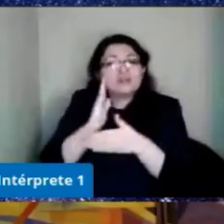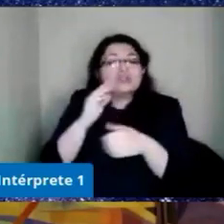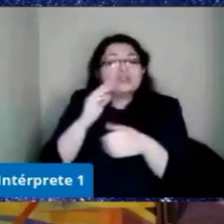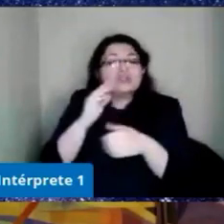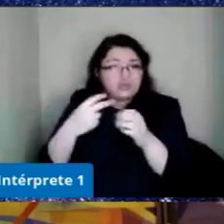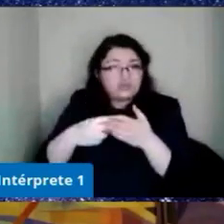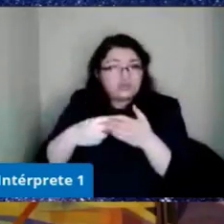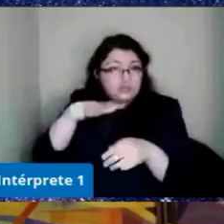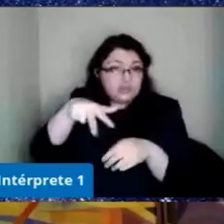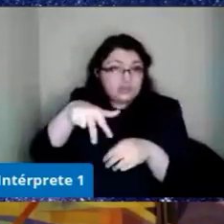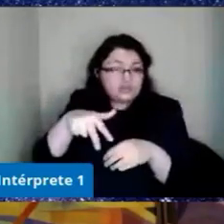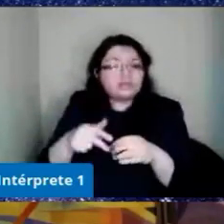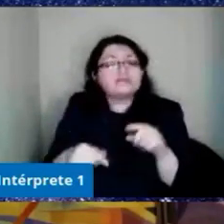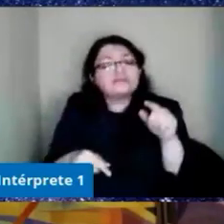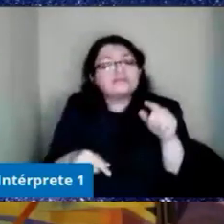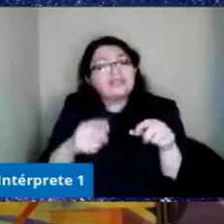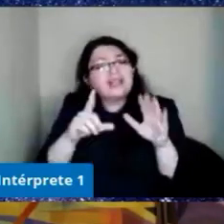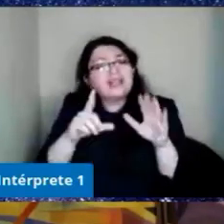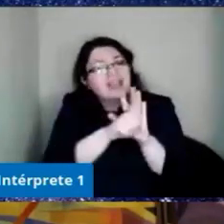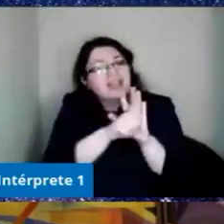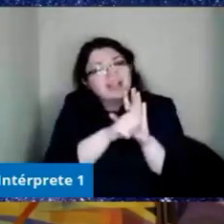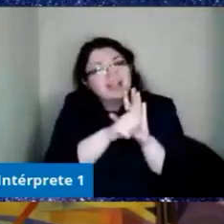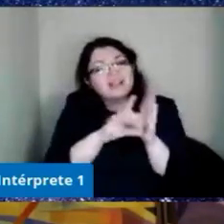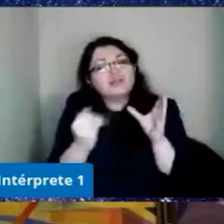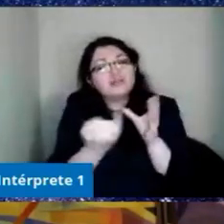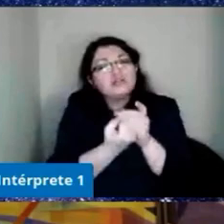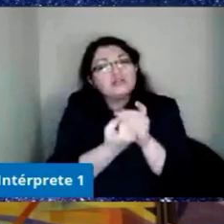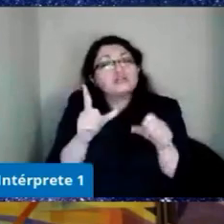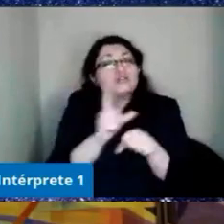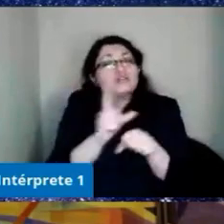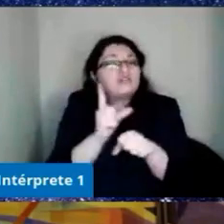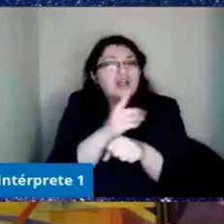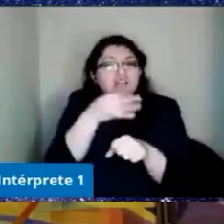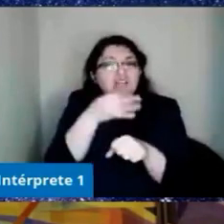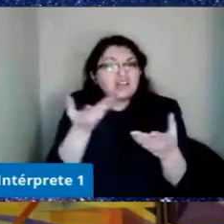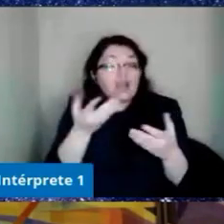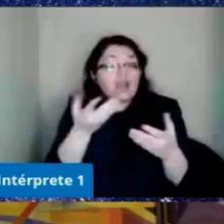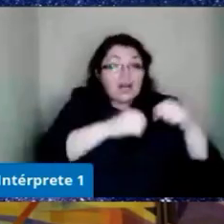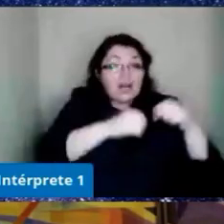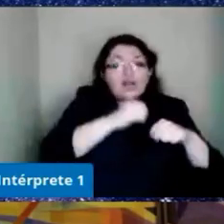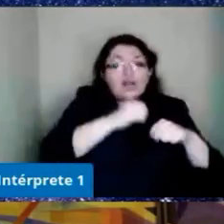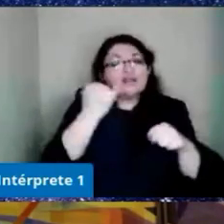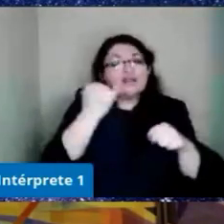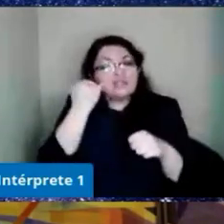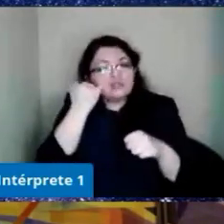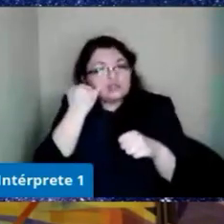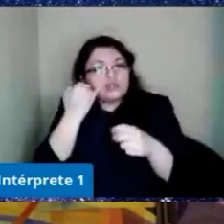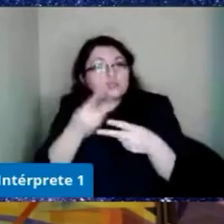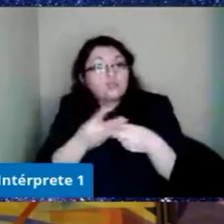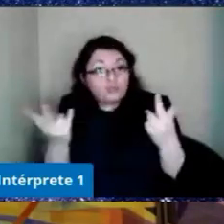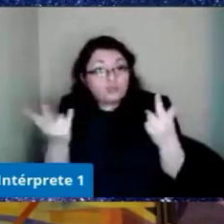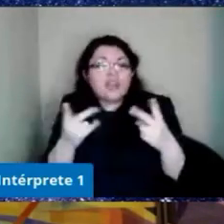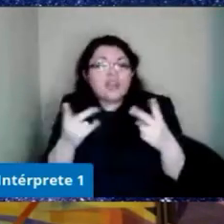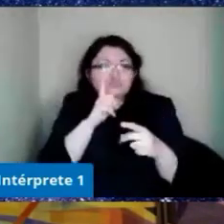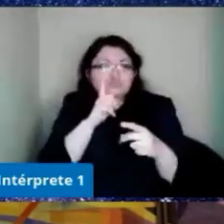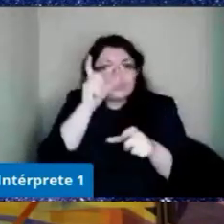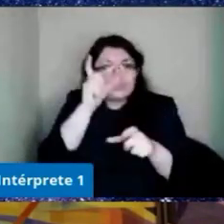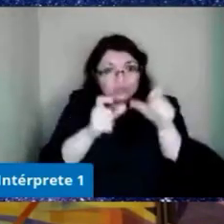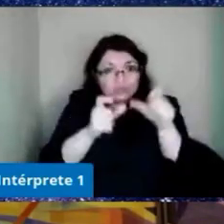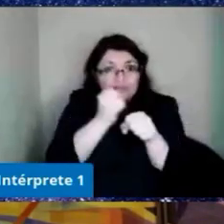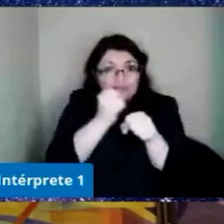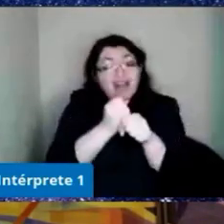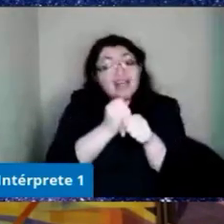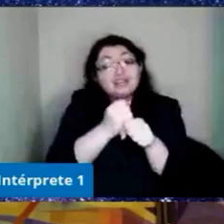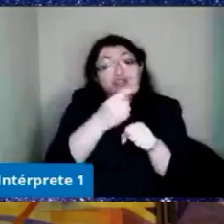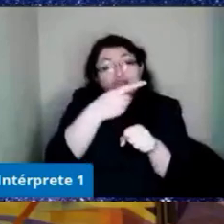ley de inclusión laboral lo más básico que dice es que las compañías e instituciones públicas con más de 100 trabajadores deben incluir por lo menos